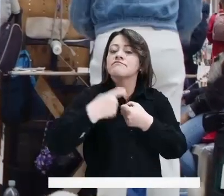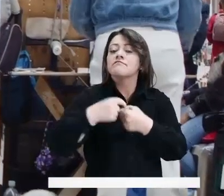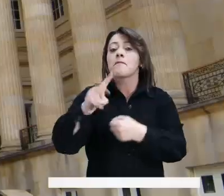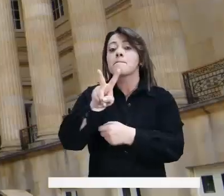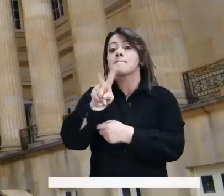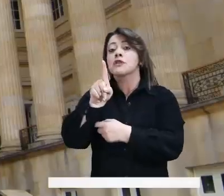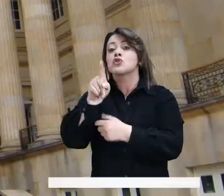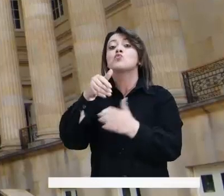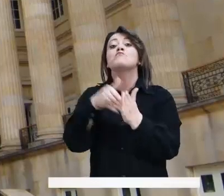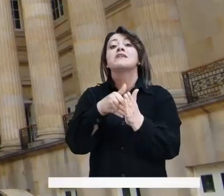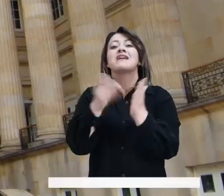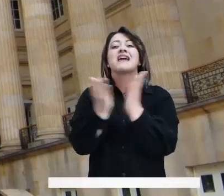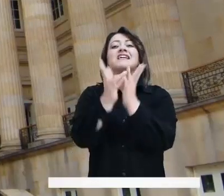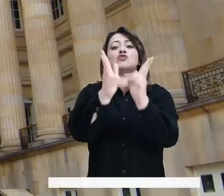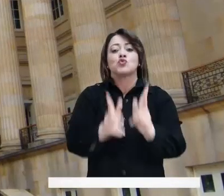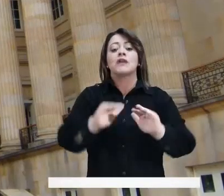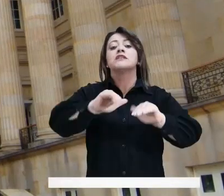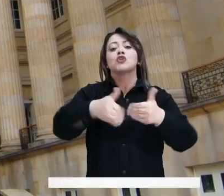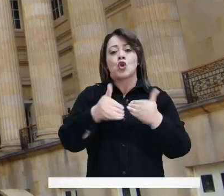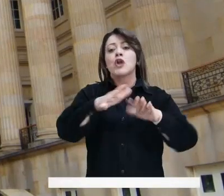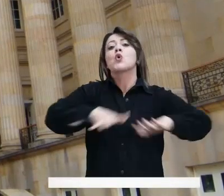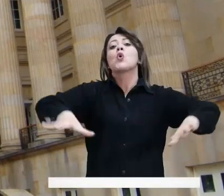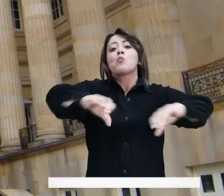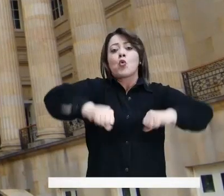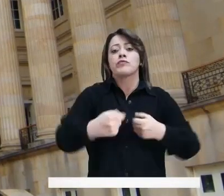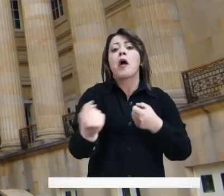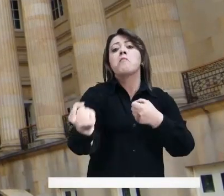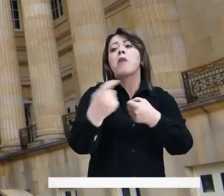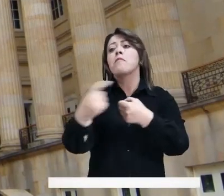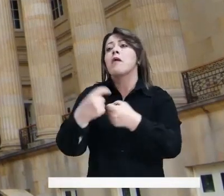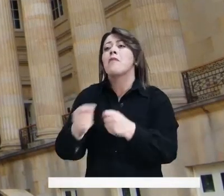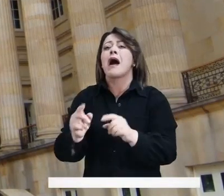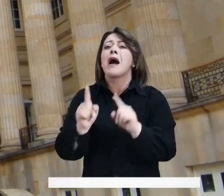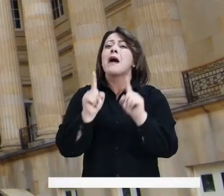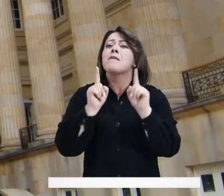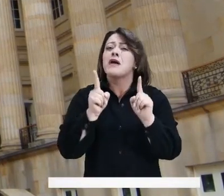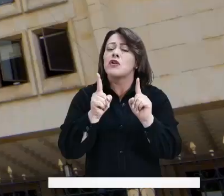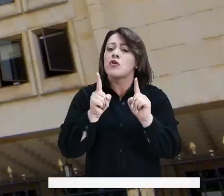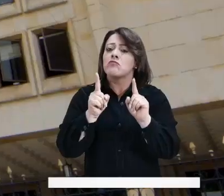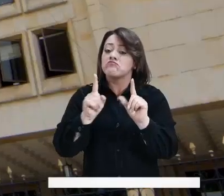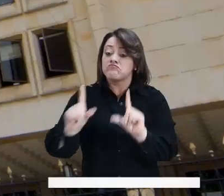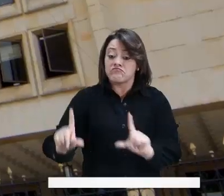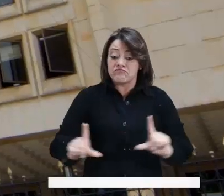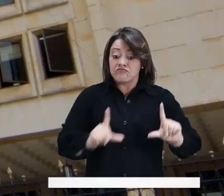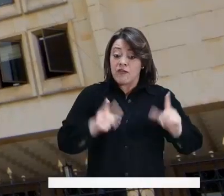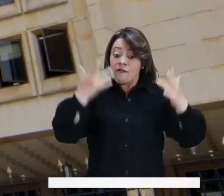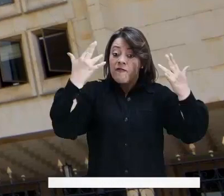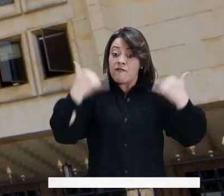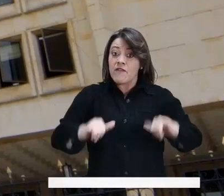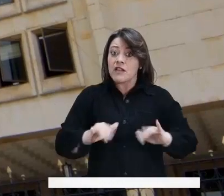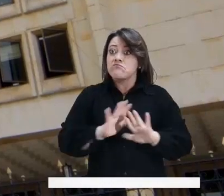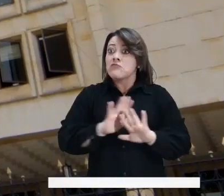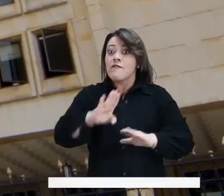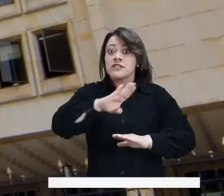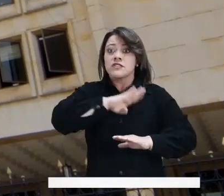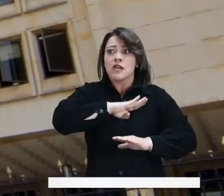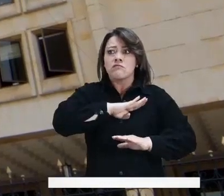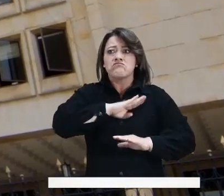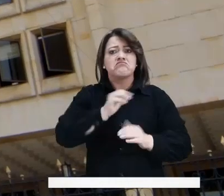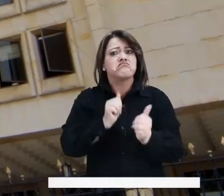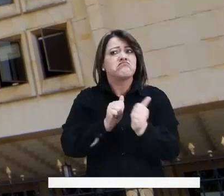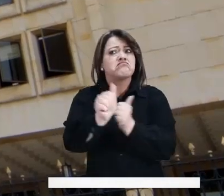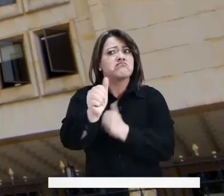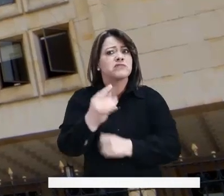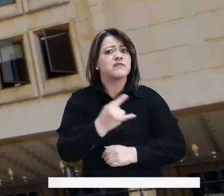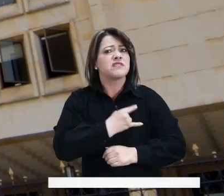inscritos 21.000 estudiantes en los colegios de la ciudad, los cuales no cuentan con acompañamiento en el tránsito a la educación superior